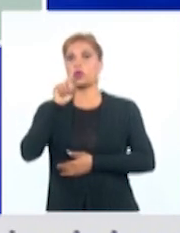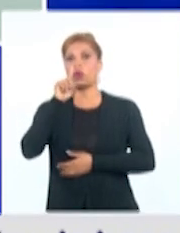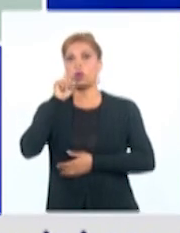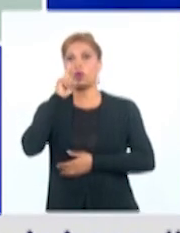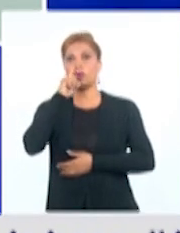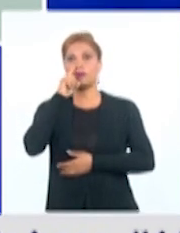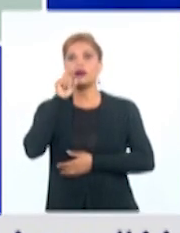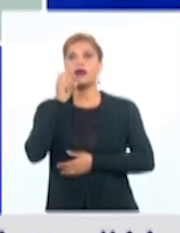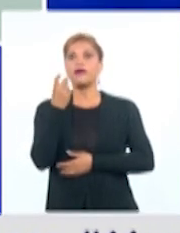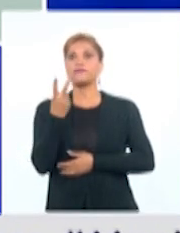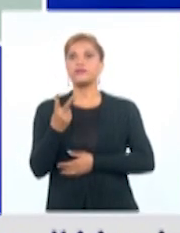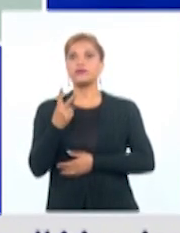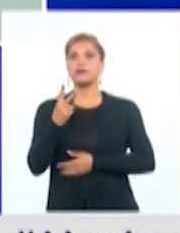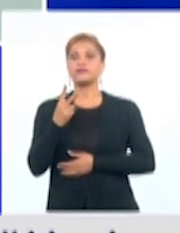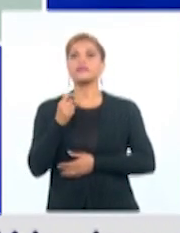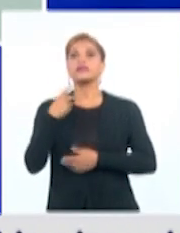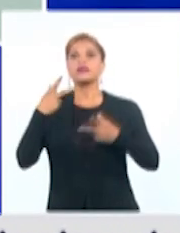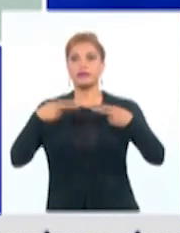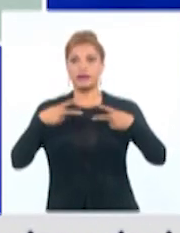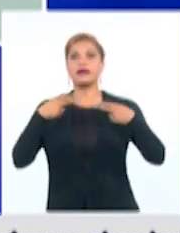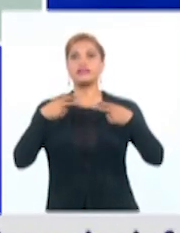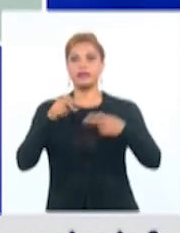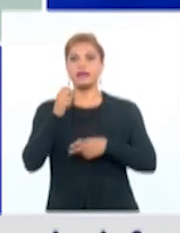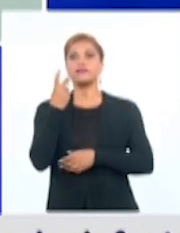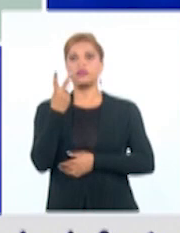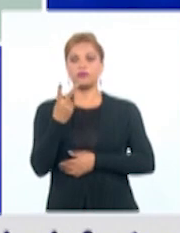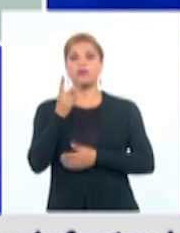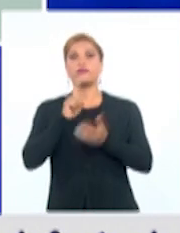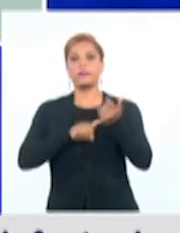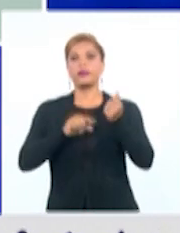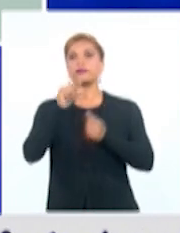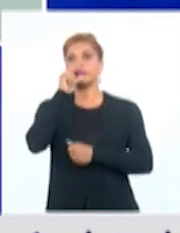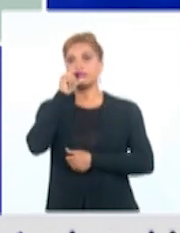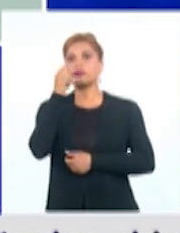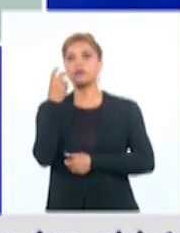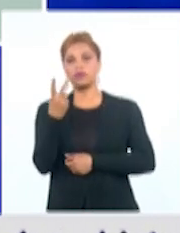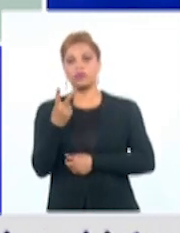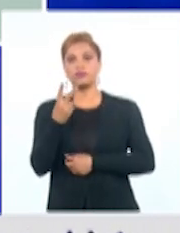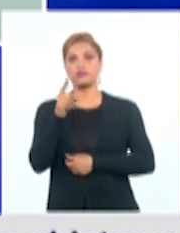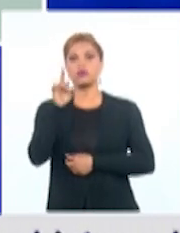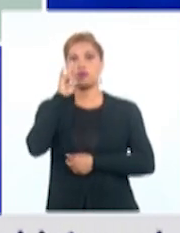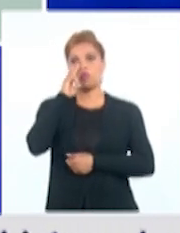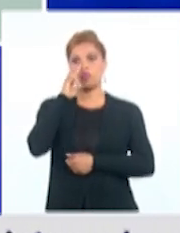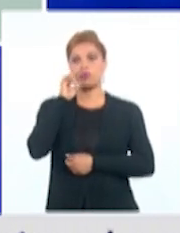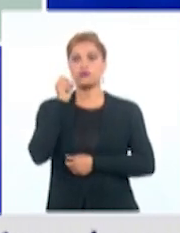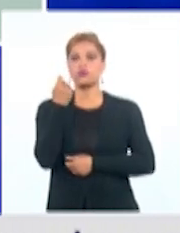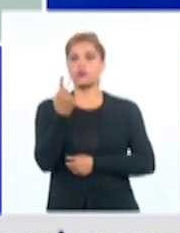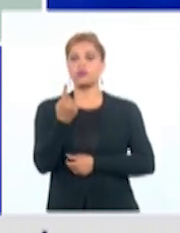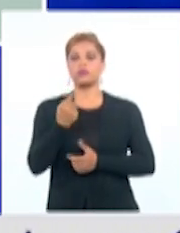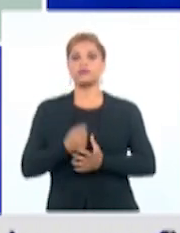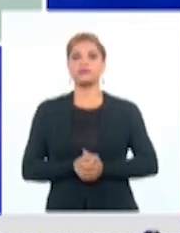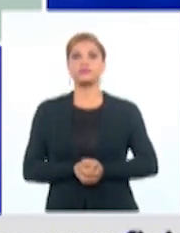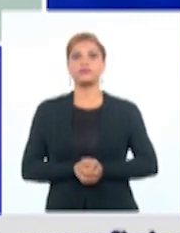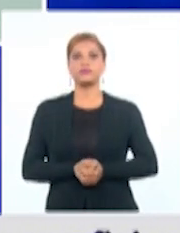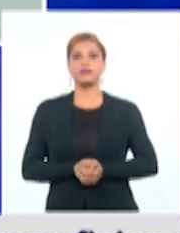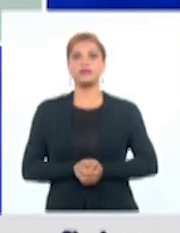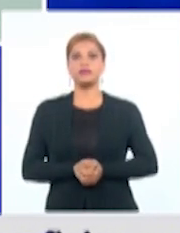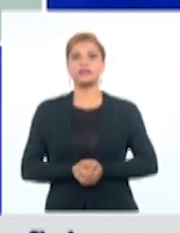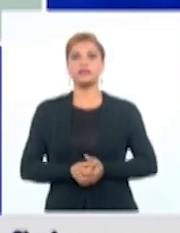Colón, Cárdenas y Pedro Betancur con 2 casos autóctonos y Unión de Reyes 1. Veamos